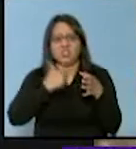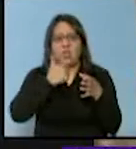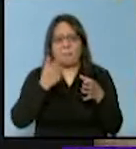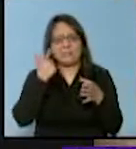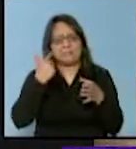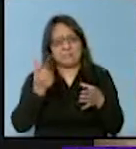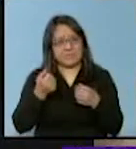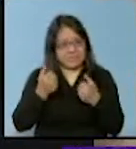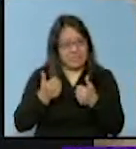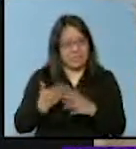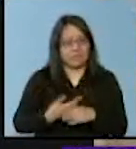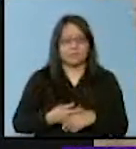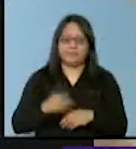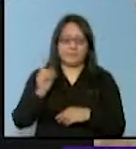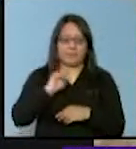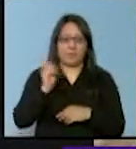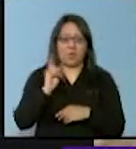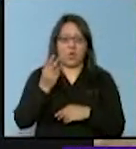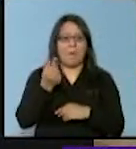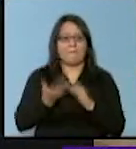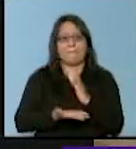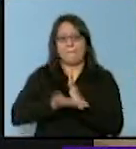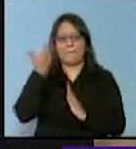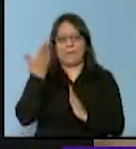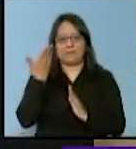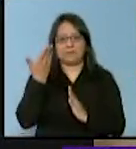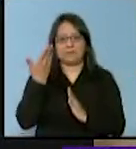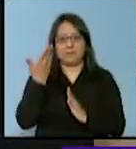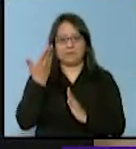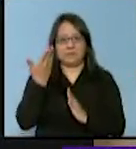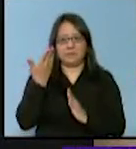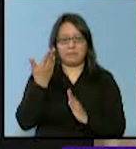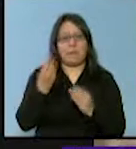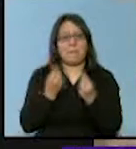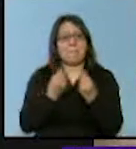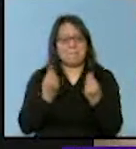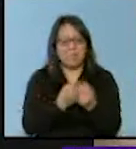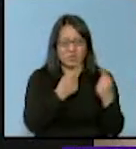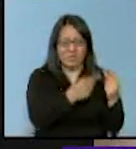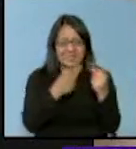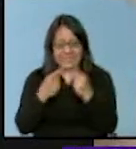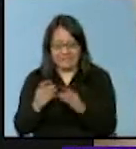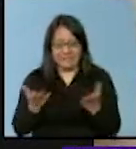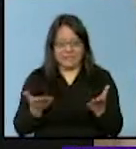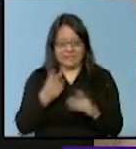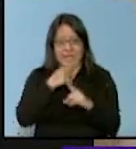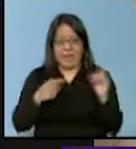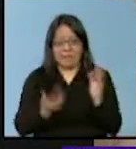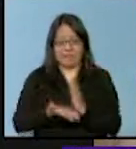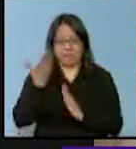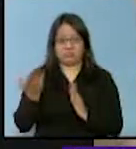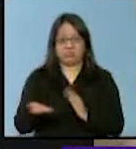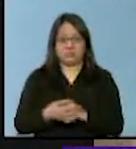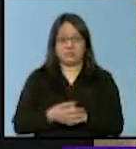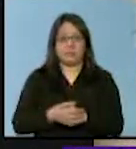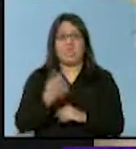no, muy caro, estaba barato, nomás ha subido mucho, mucho la diferencia, pues, la mitad del precio, ¿no es? ¿Cuánto